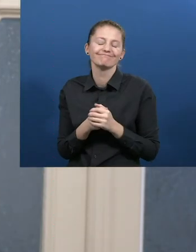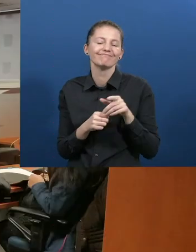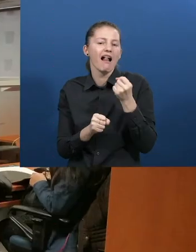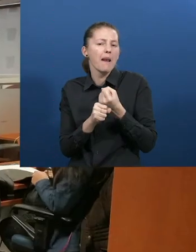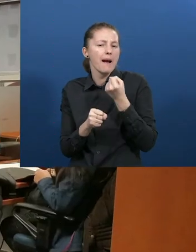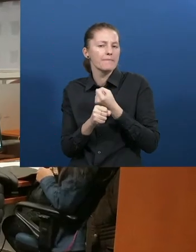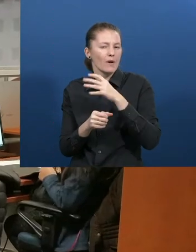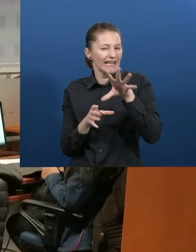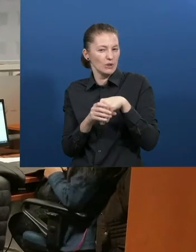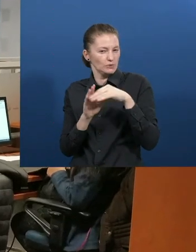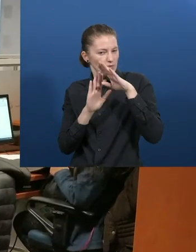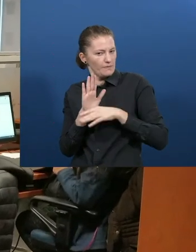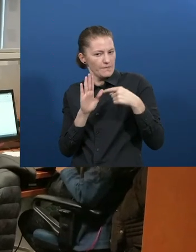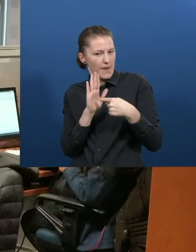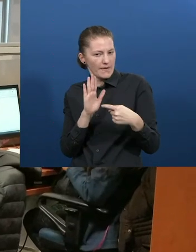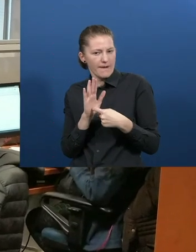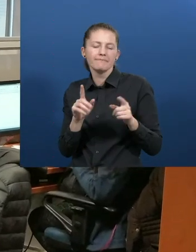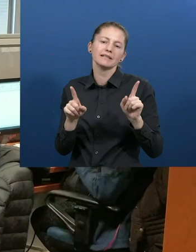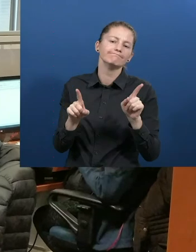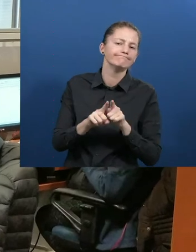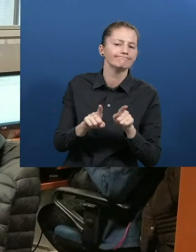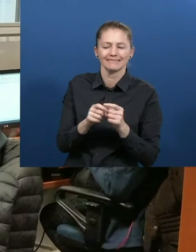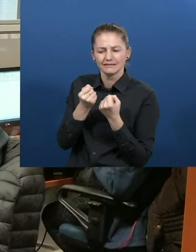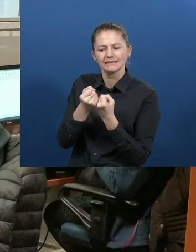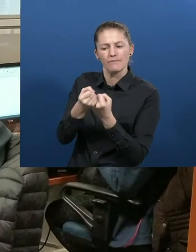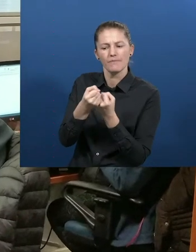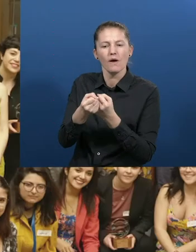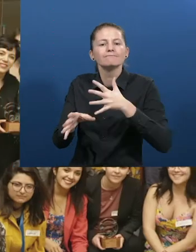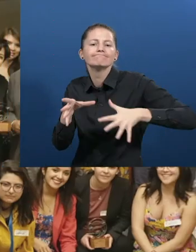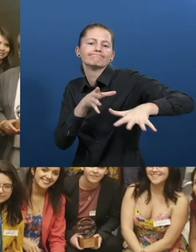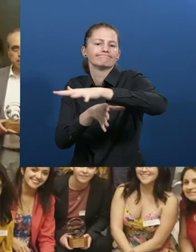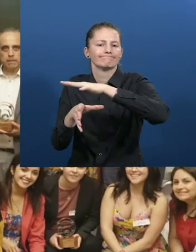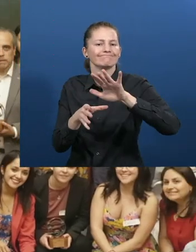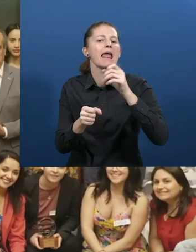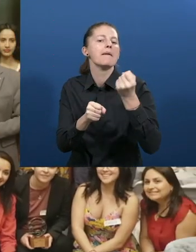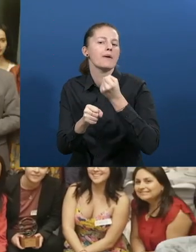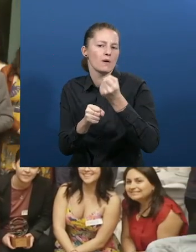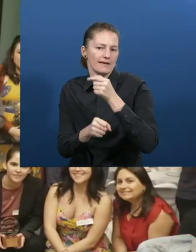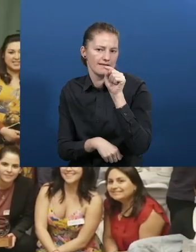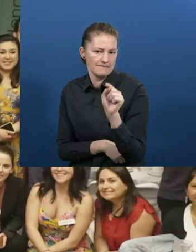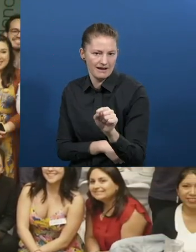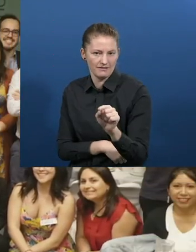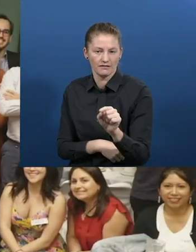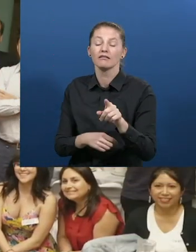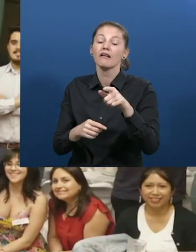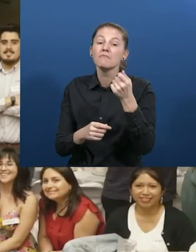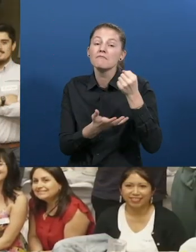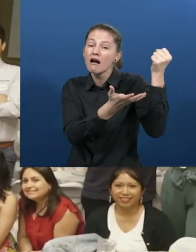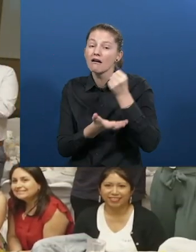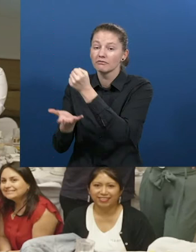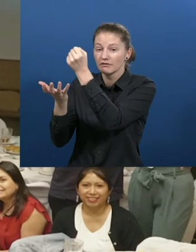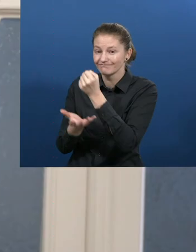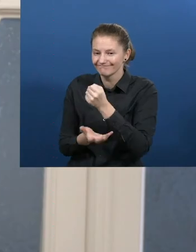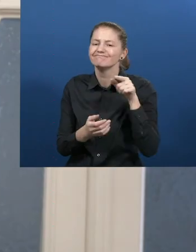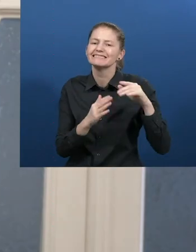laboral se basa en la metodología de empleo con apoyo y es financiado directamente por la Municipalidad de Providencia y a través